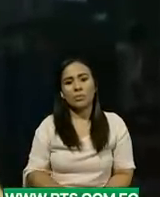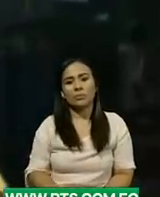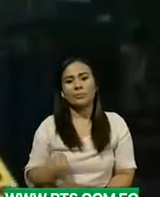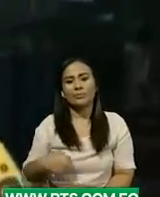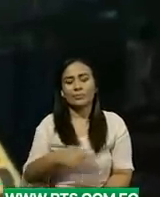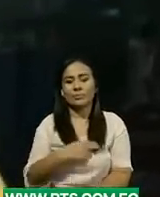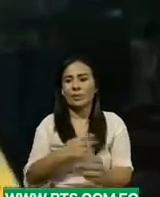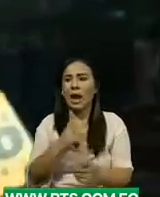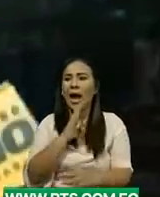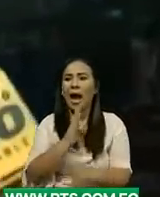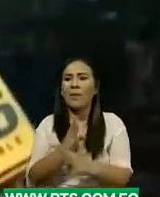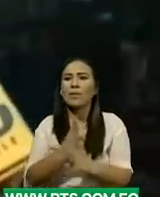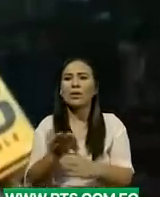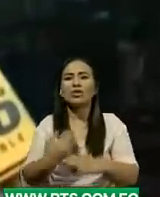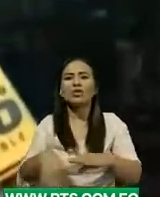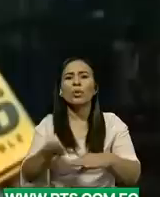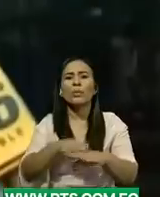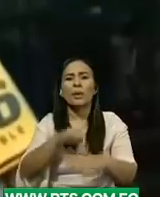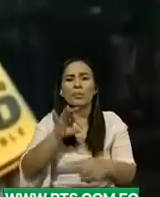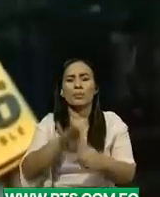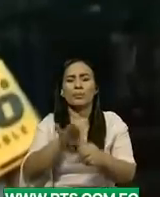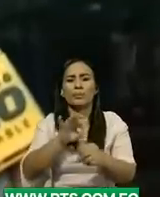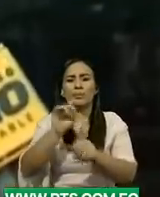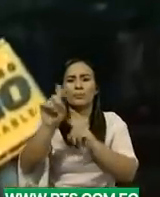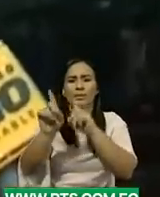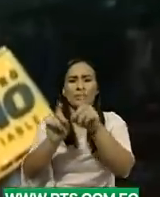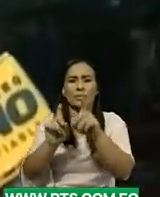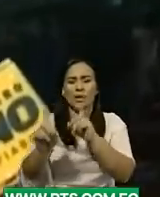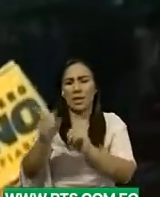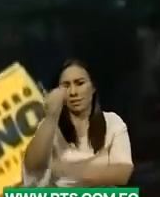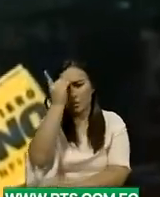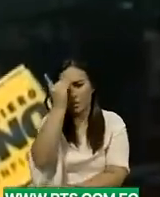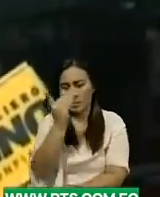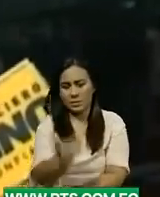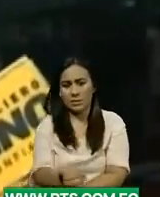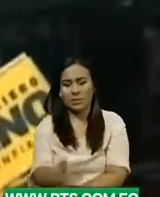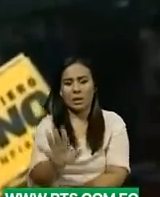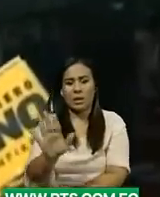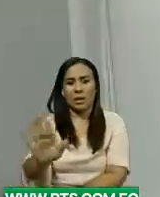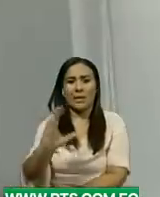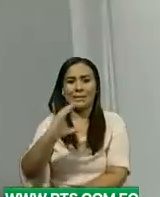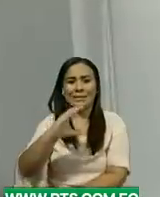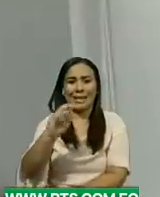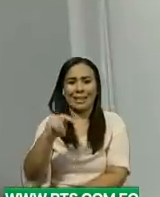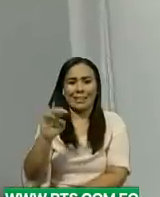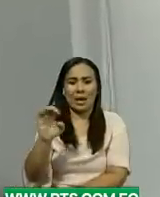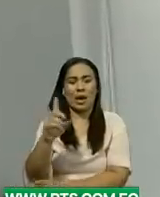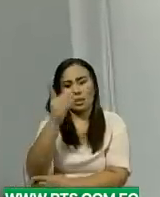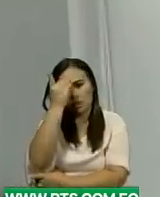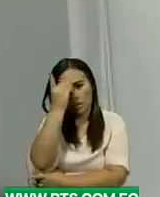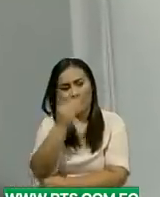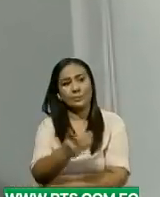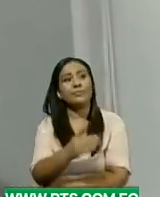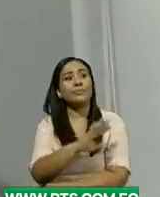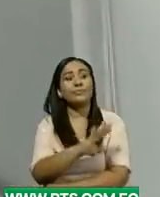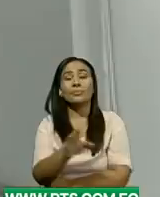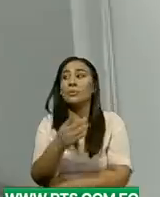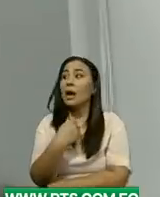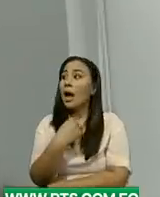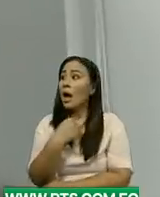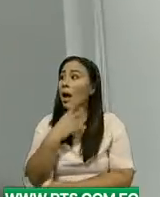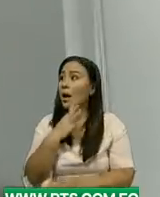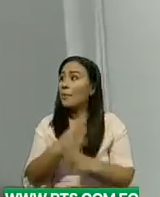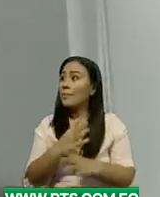pronunciarnos sobre la consulta que está justamente determinando el Consejo Nacional Electoral. Una vez se conoce sobre el pronunciamiento del